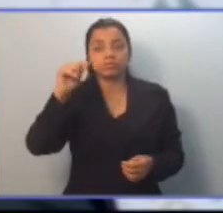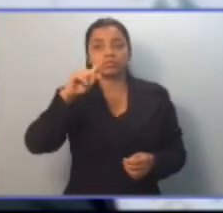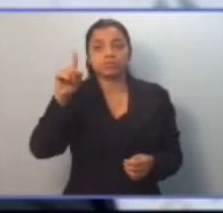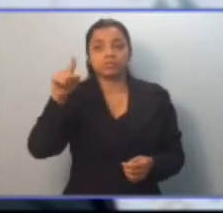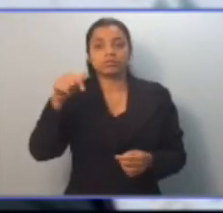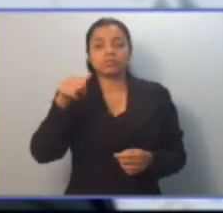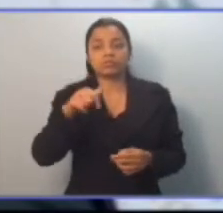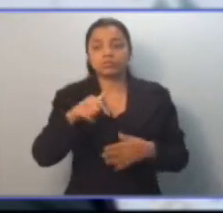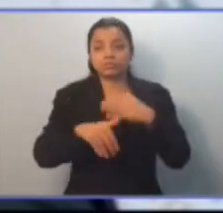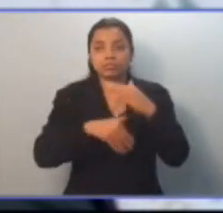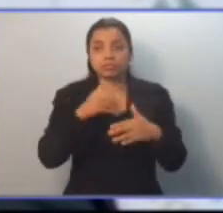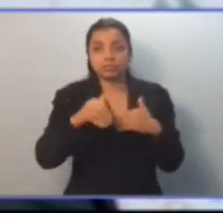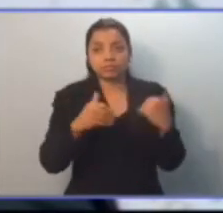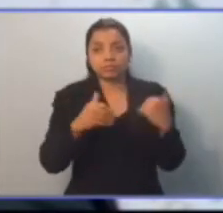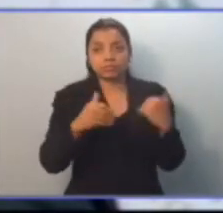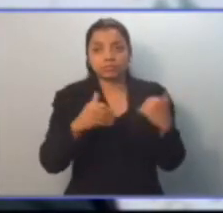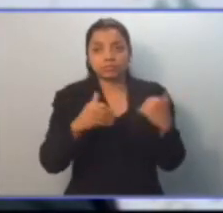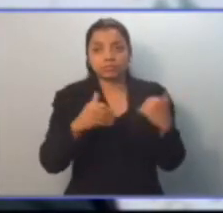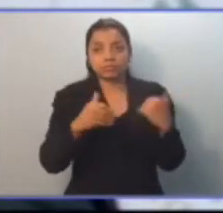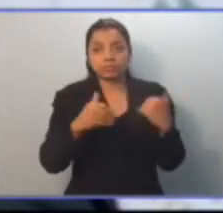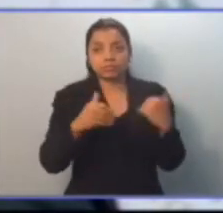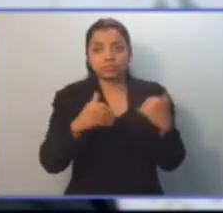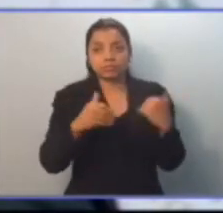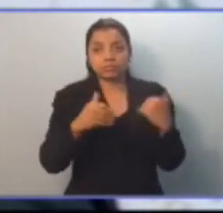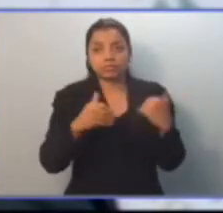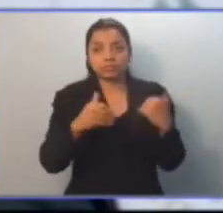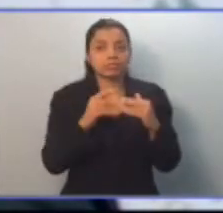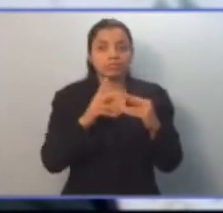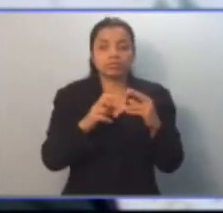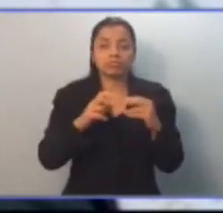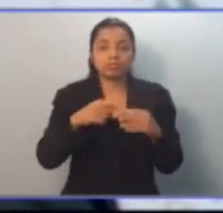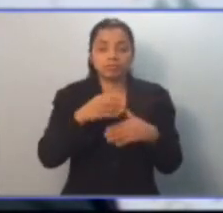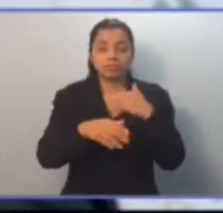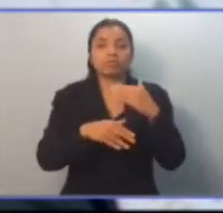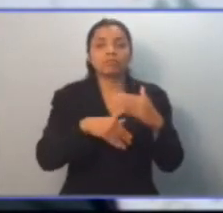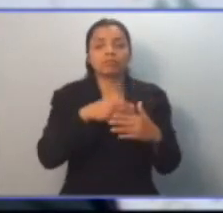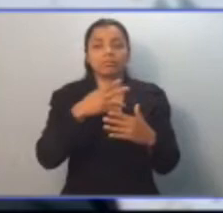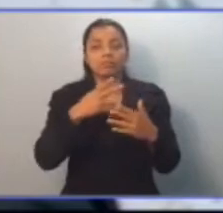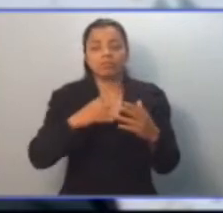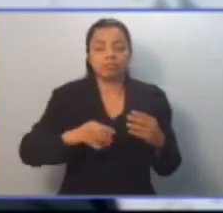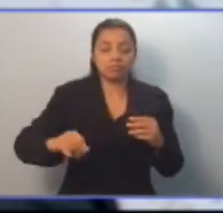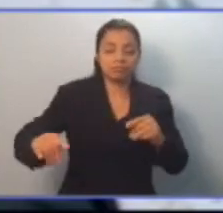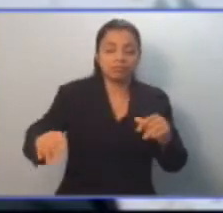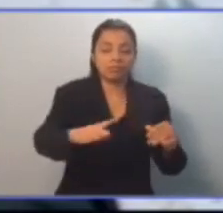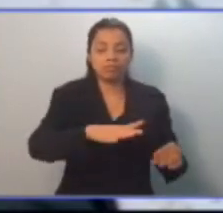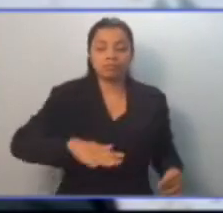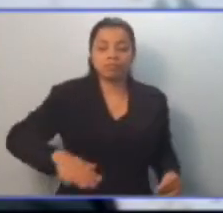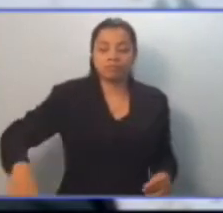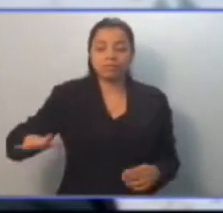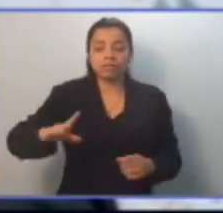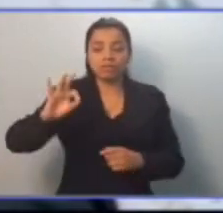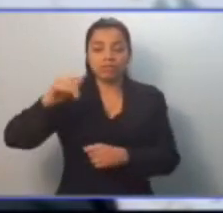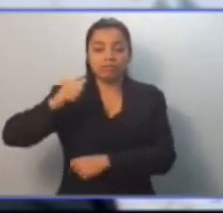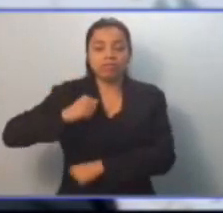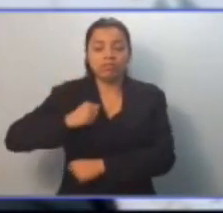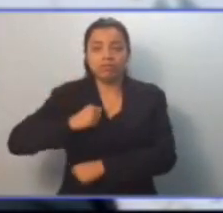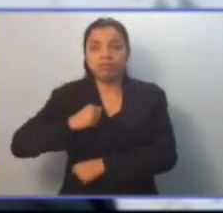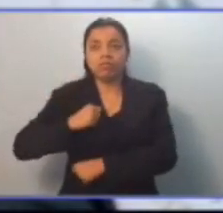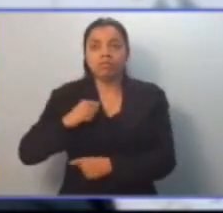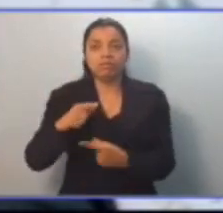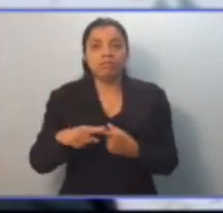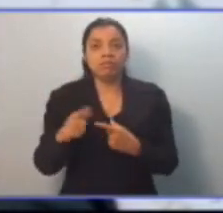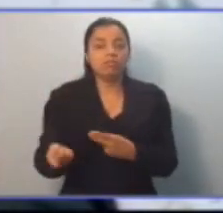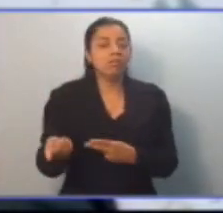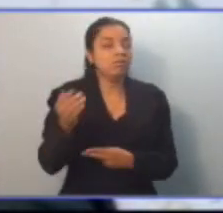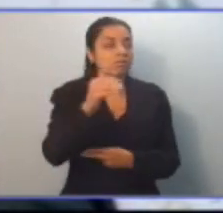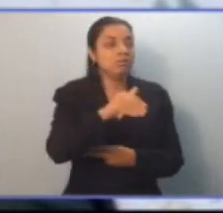establece y se crea el protocolo de entrega, tanto vía terrestre para entregar en el hangar de la Fuerza Aérea, en el aeropuerto internacional,